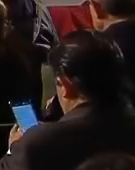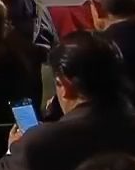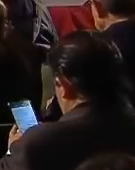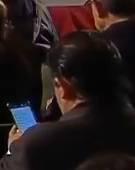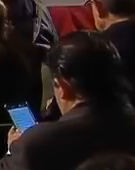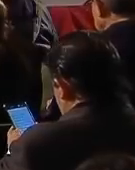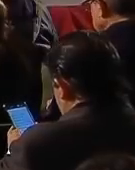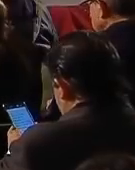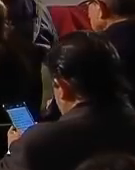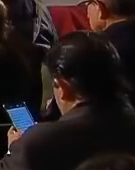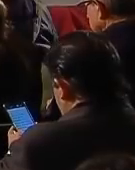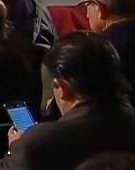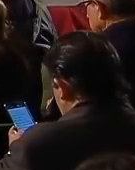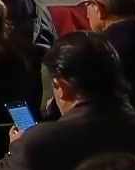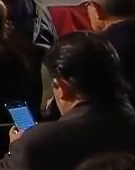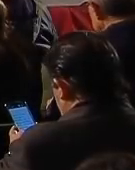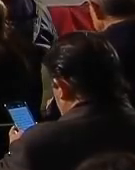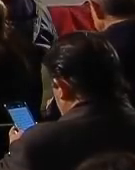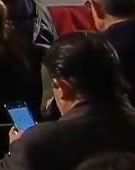Gobierno de México.